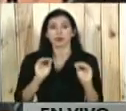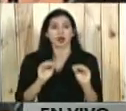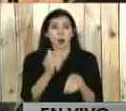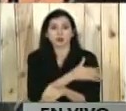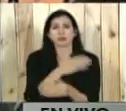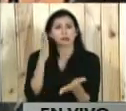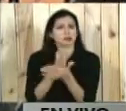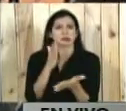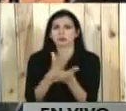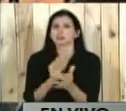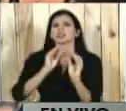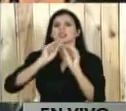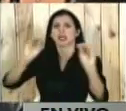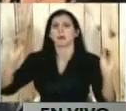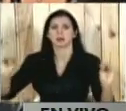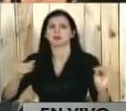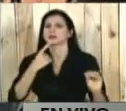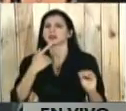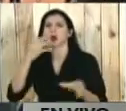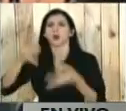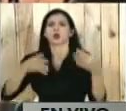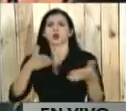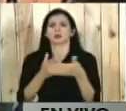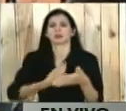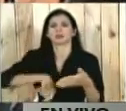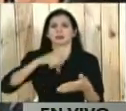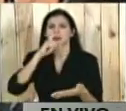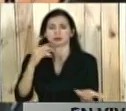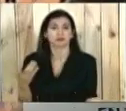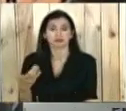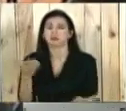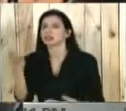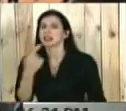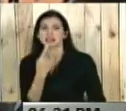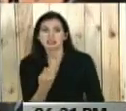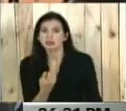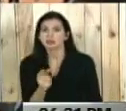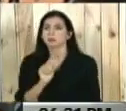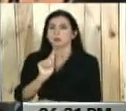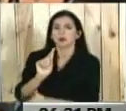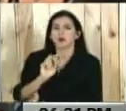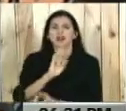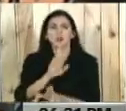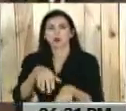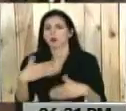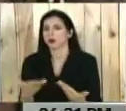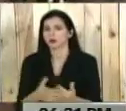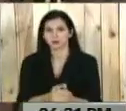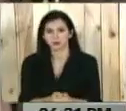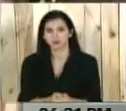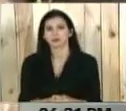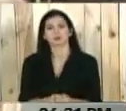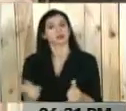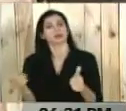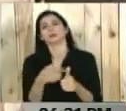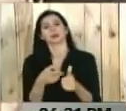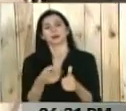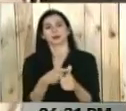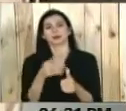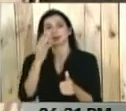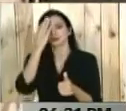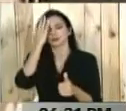oposición venezolana? ¿Usted qué llamado le haría o qué respuesta tiene para ello? Gracias. Bueno, en primer lugar,